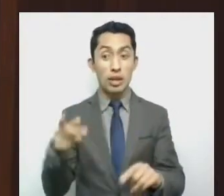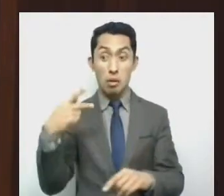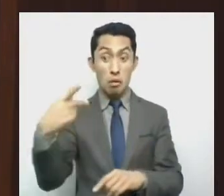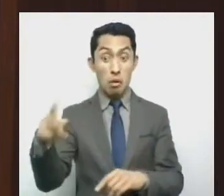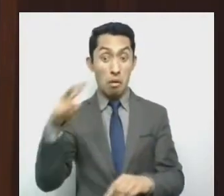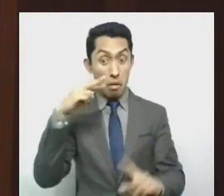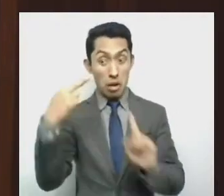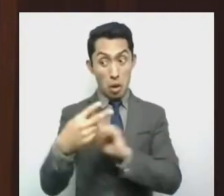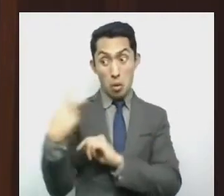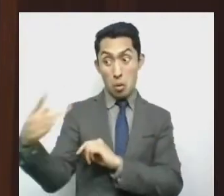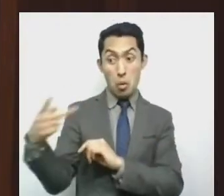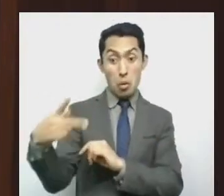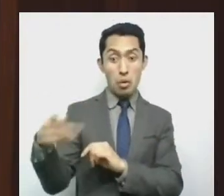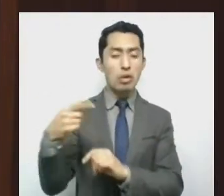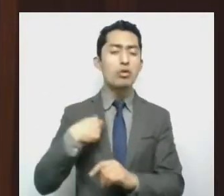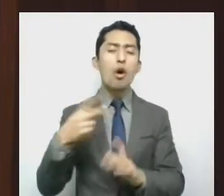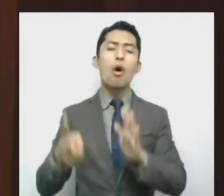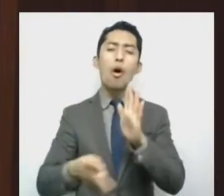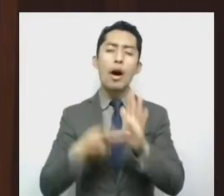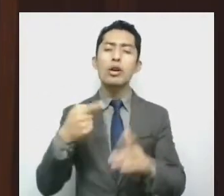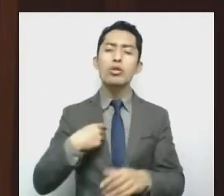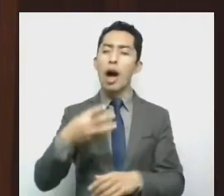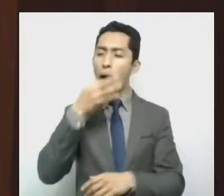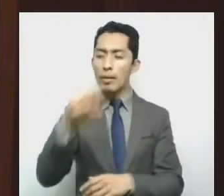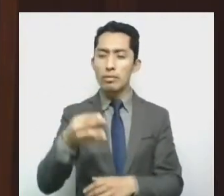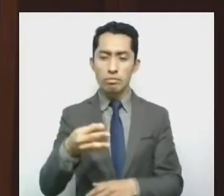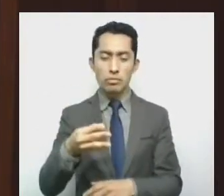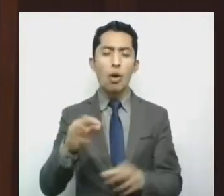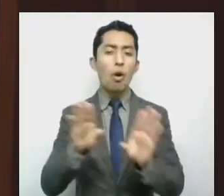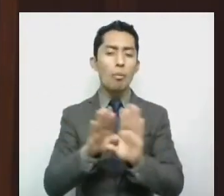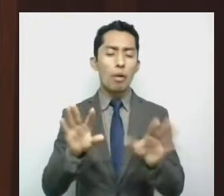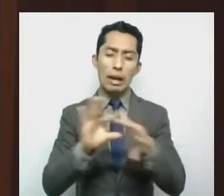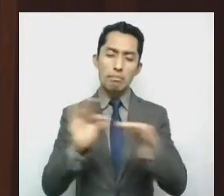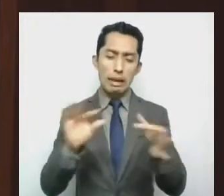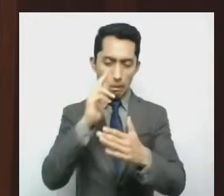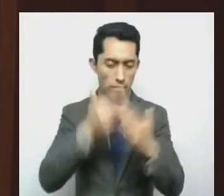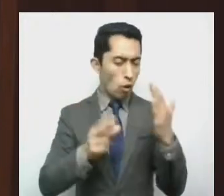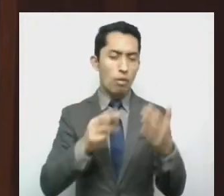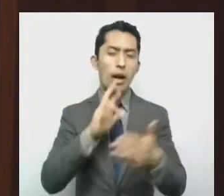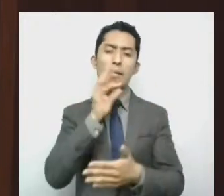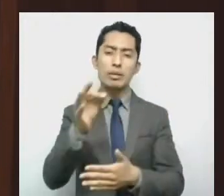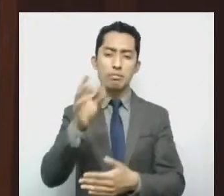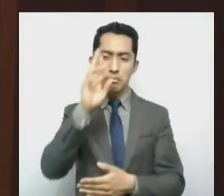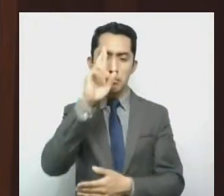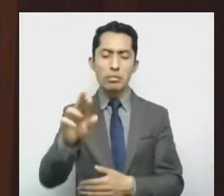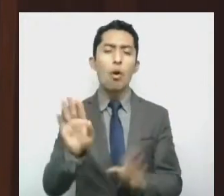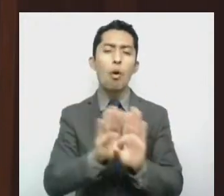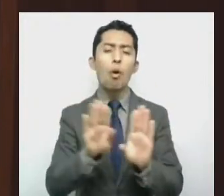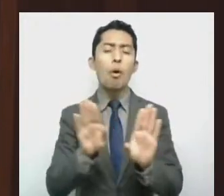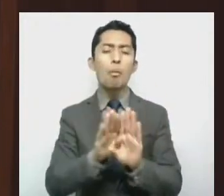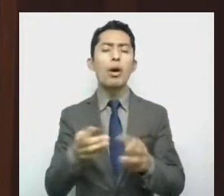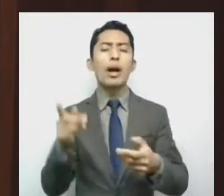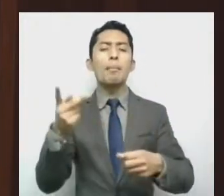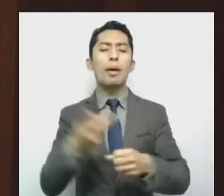reitero, y lo digo con mucho respeto, tiene una visión parcial de los